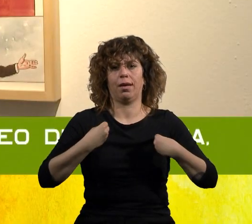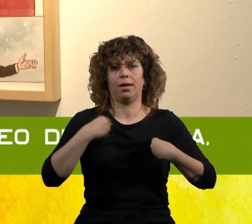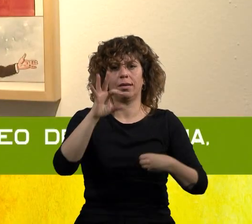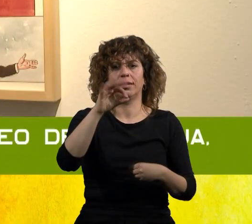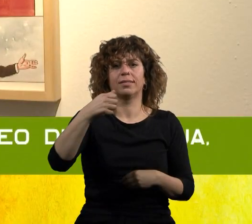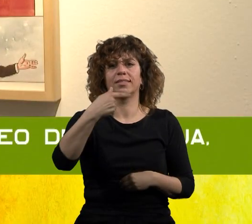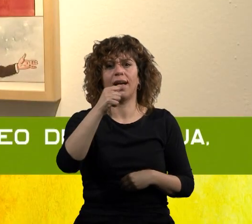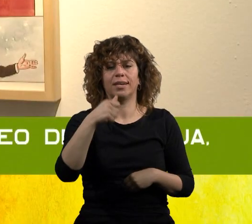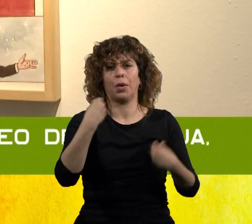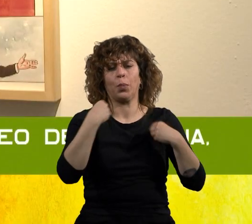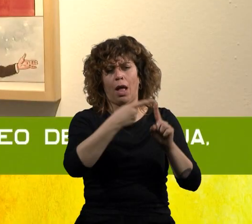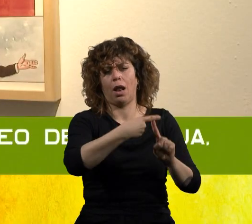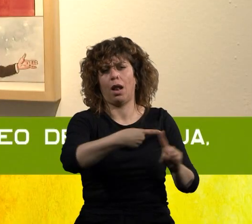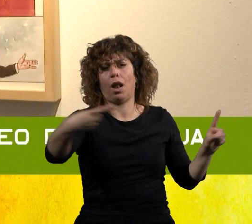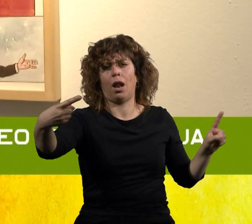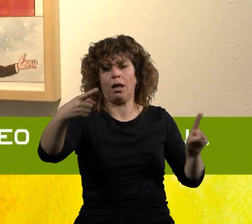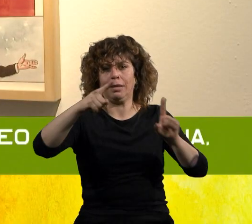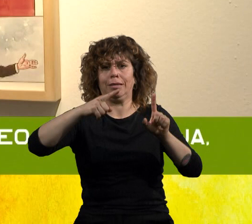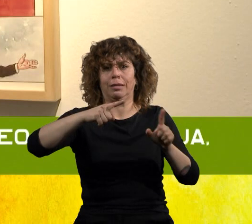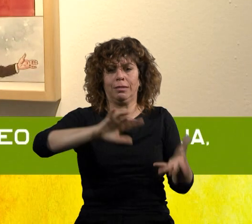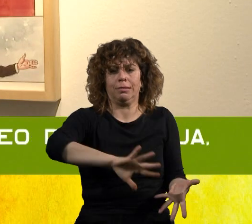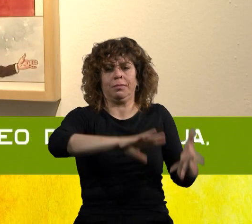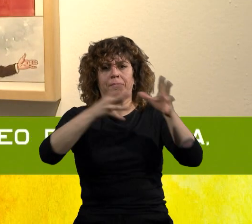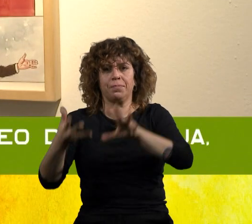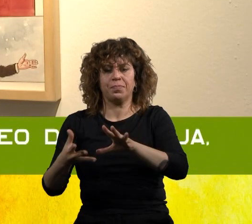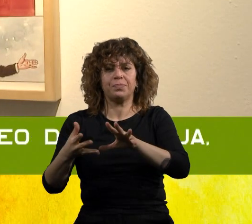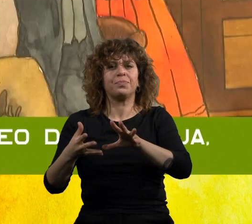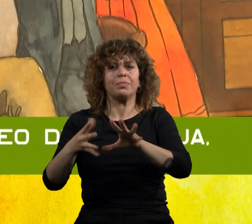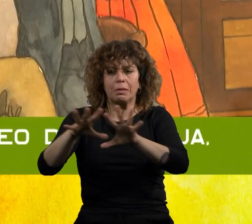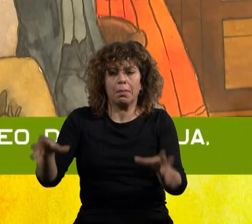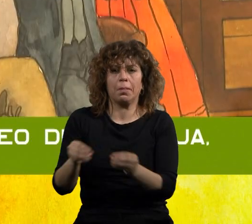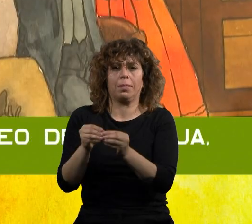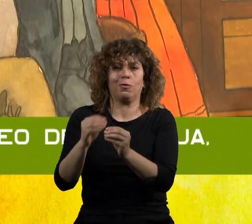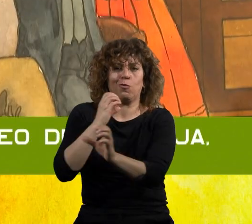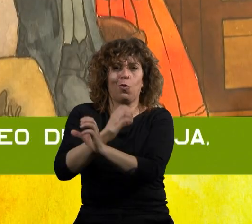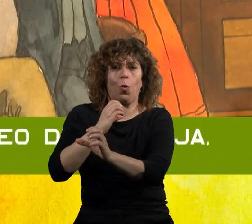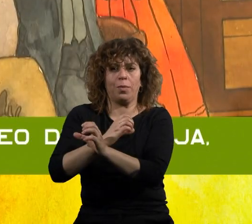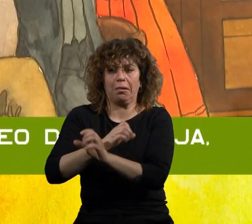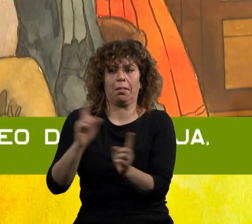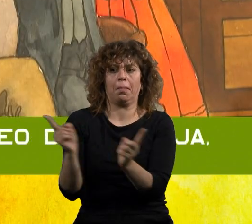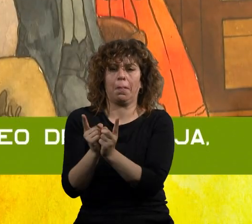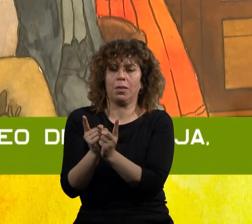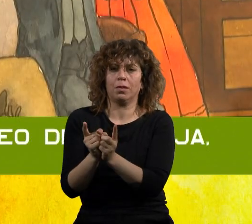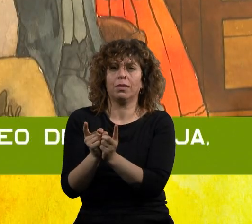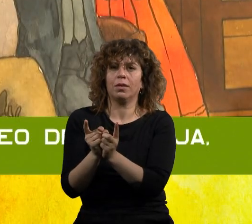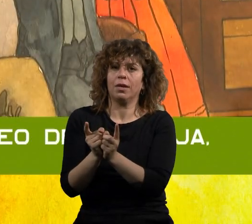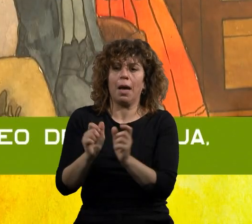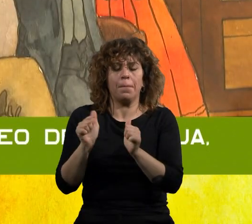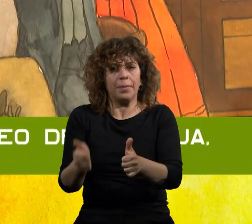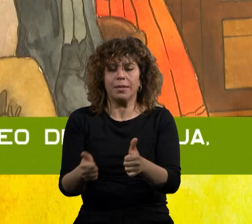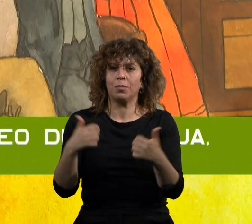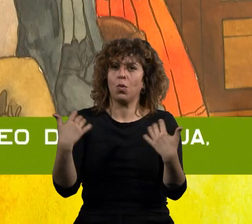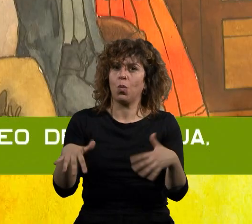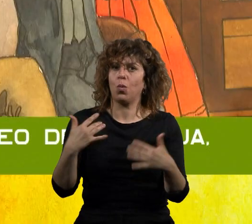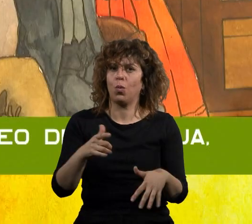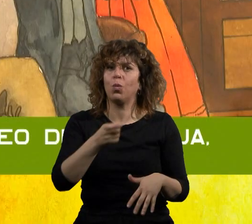Mateo Sagasta en un cómic que tenía una limitación concreta de páginas, pues al principio eso se hacía un poco